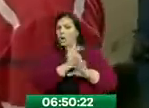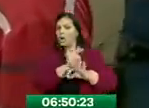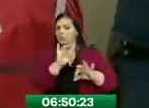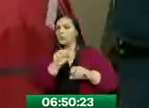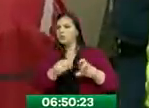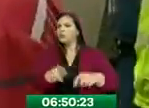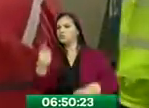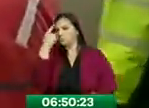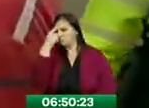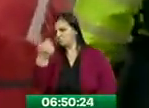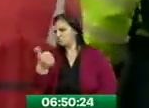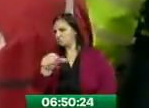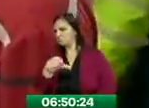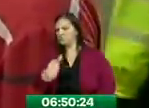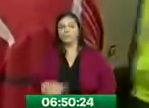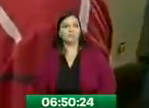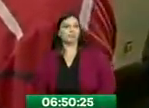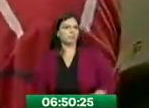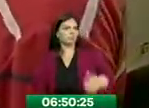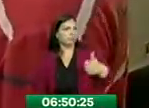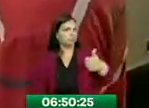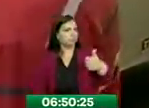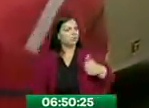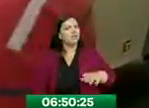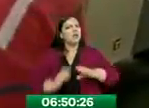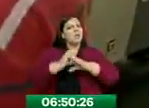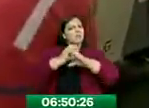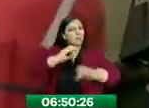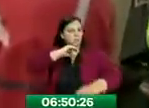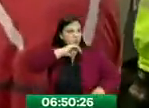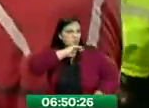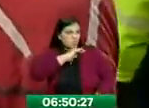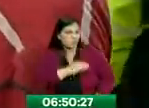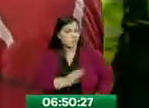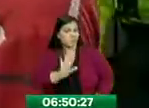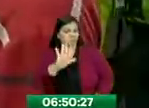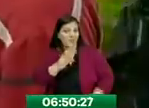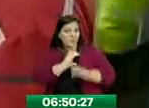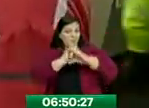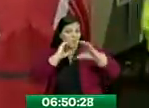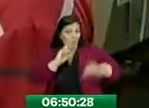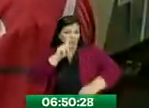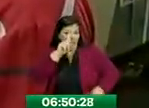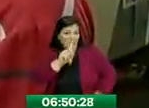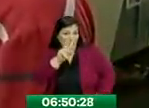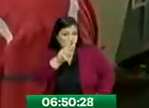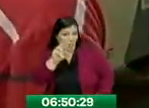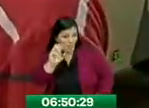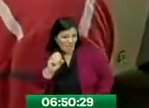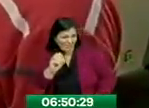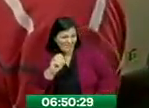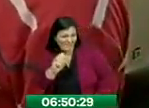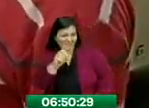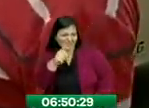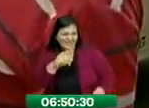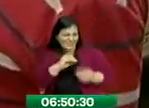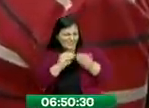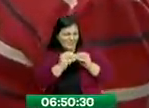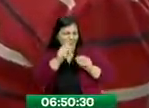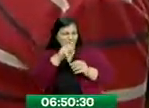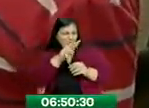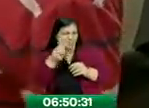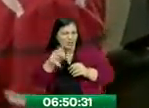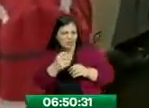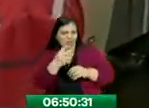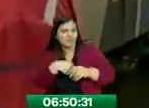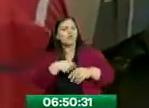bien, perfecto, porque el carro bastante sucio. Ahorita me acabo de bajar de un carro en la 120, bien mugroso. Peligroso, ¿no?